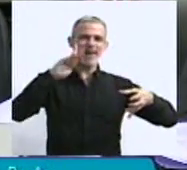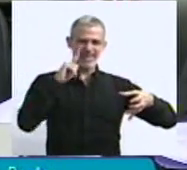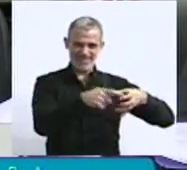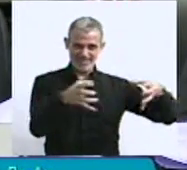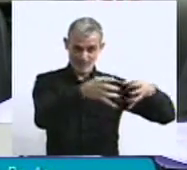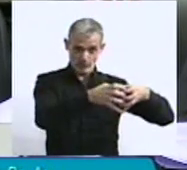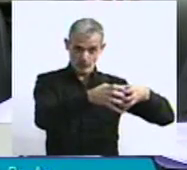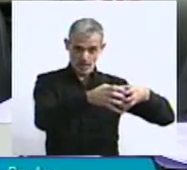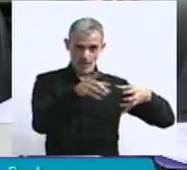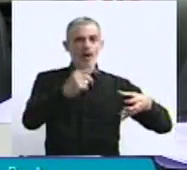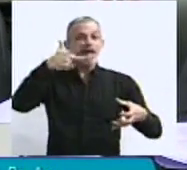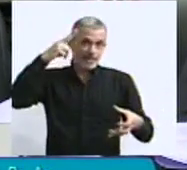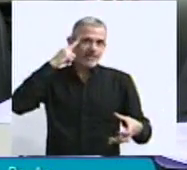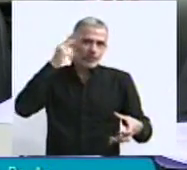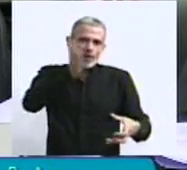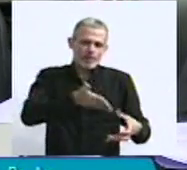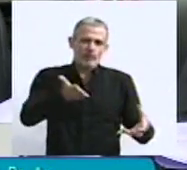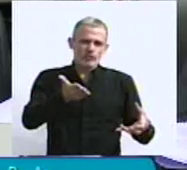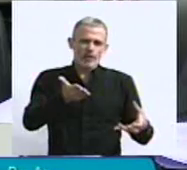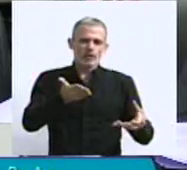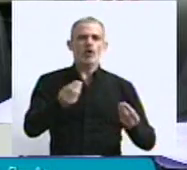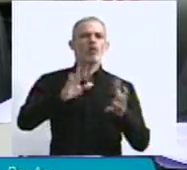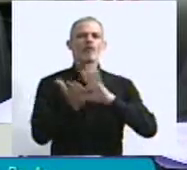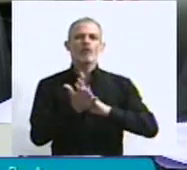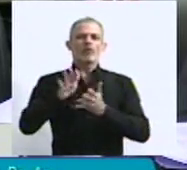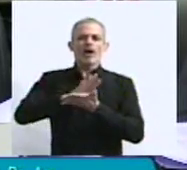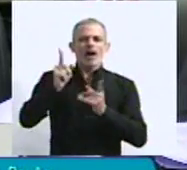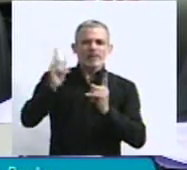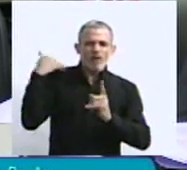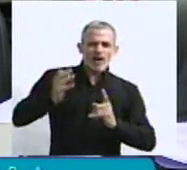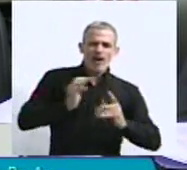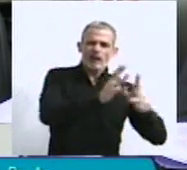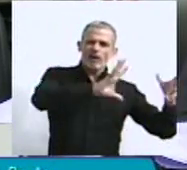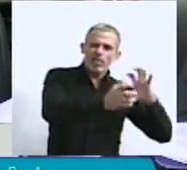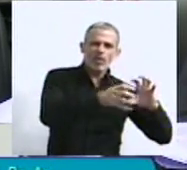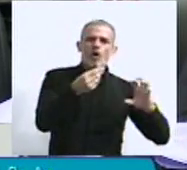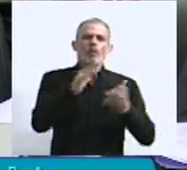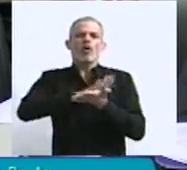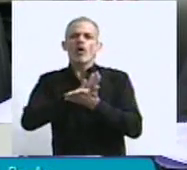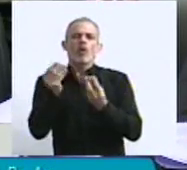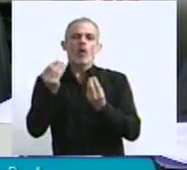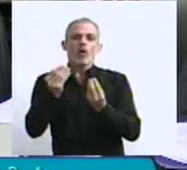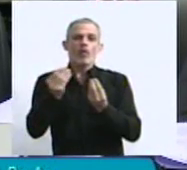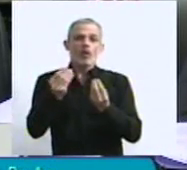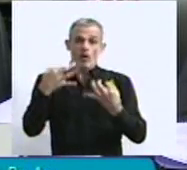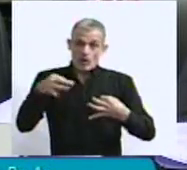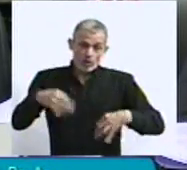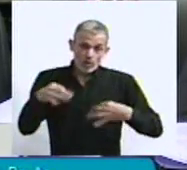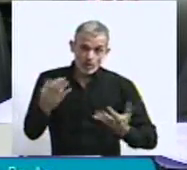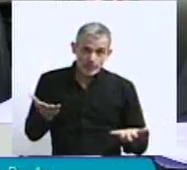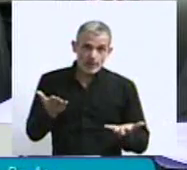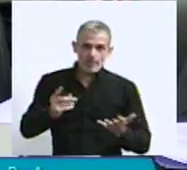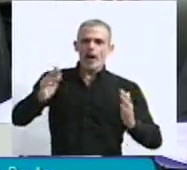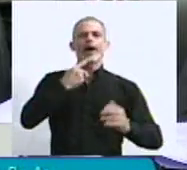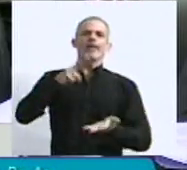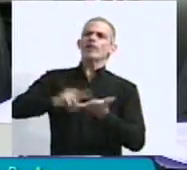pensar que podríamos haber tenido una política de reparación como esta, con reclamos sistemáticos de